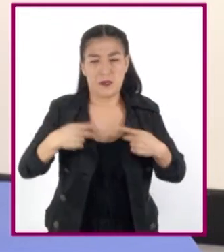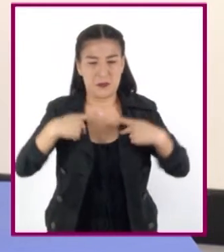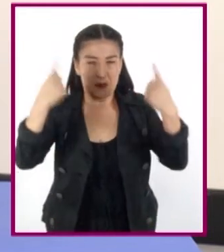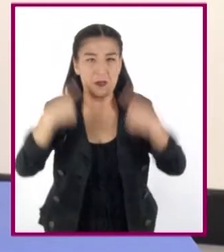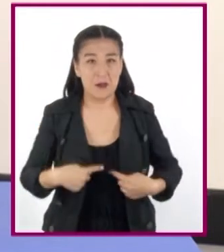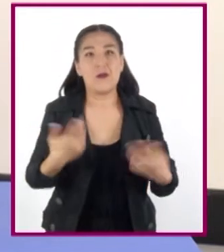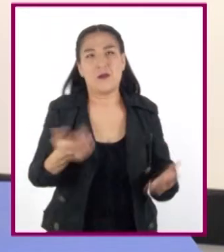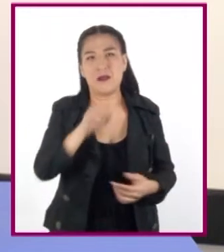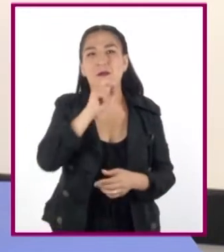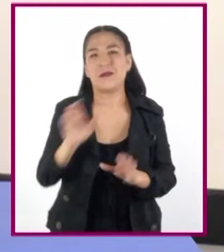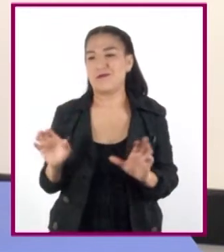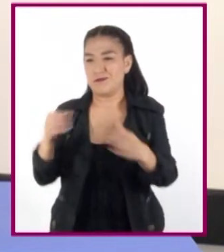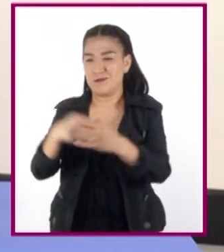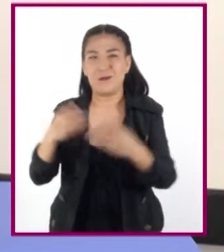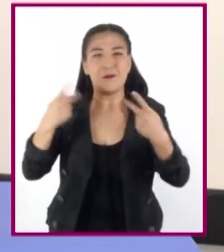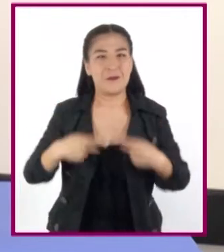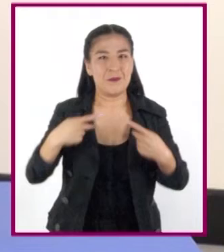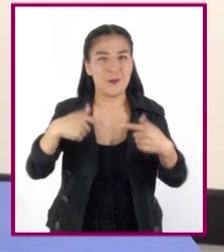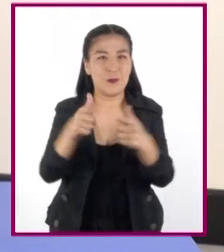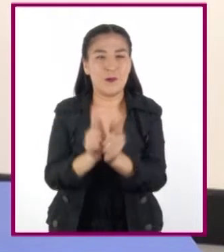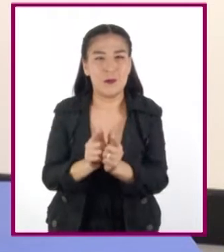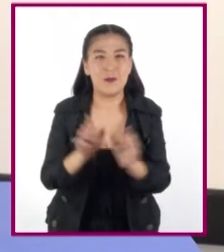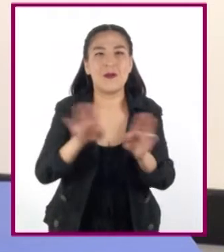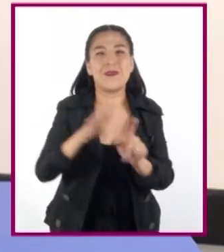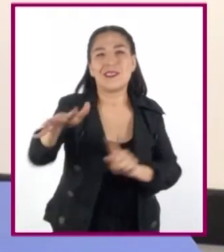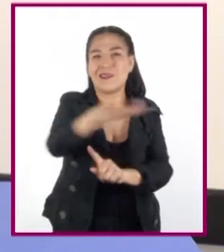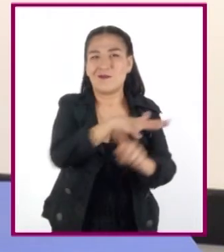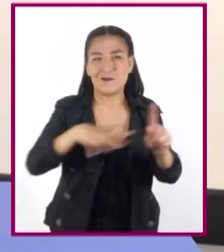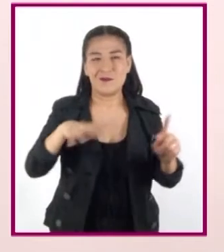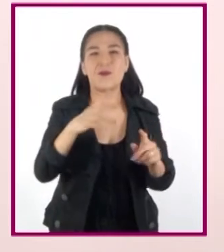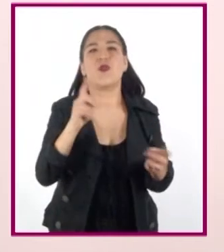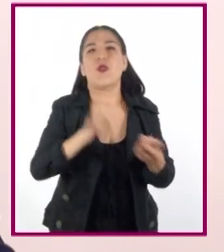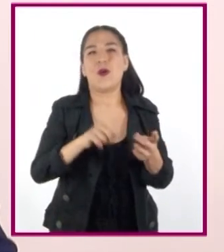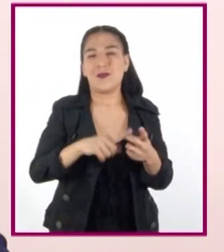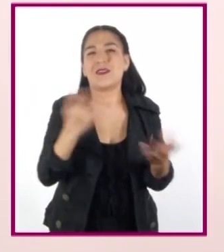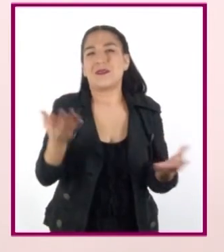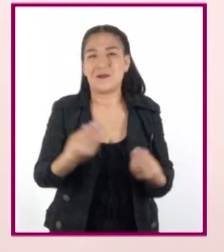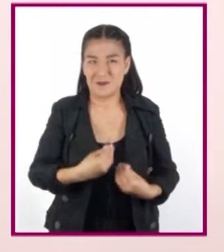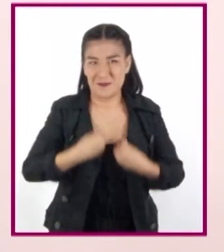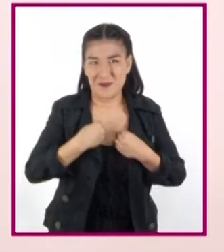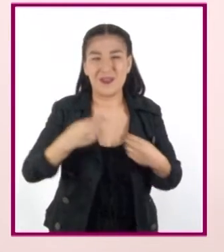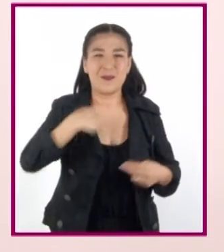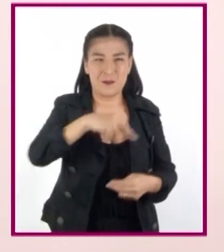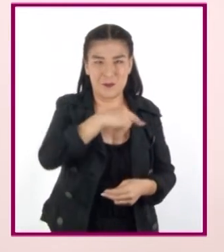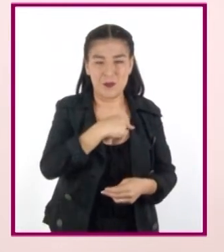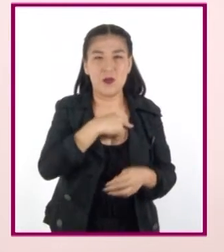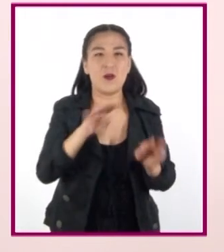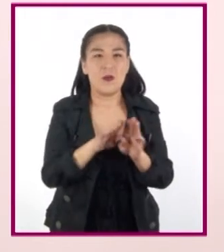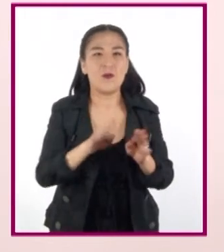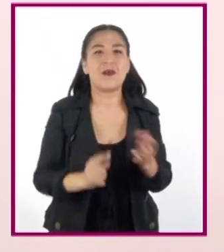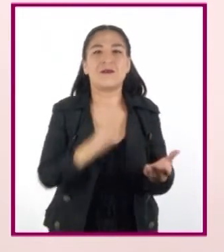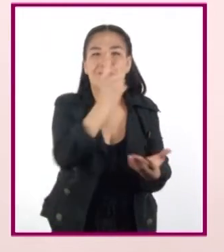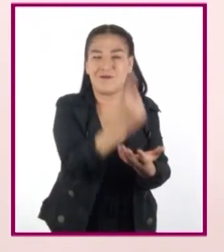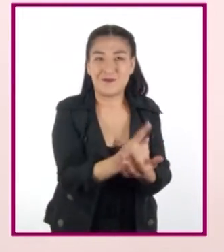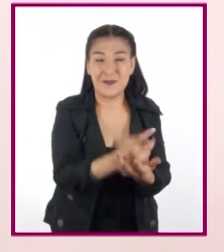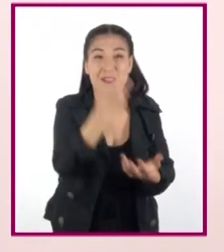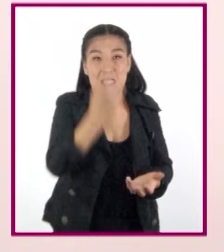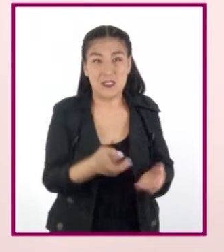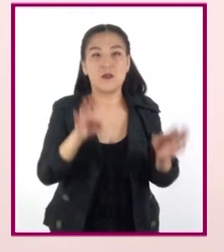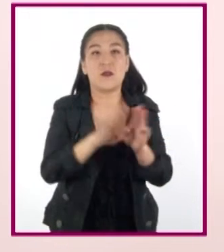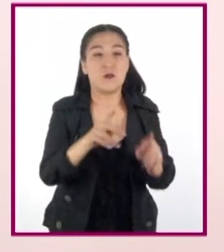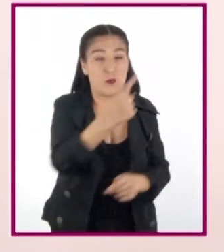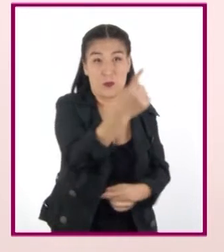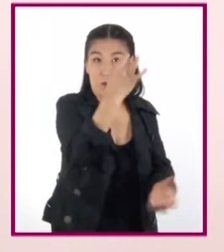altamente influenciadas por el medio ambiente en el cual nos desarrollamos. Y esto no le sucede únicamente a las y